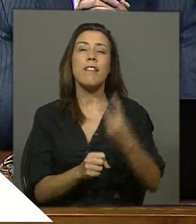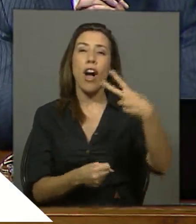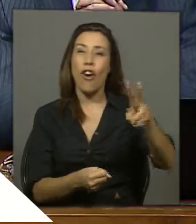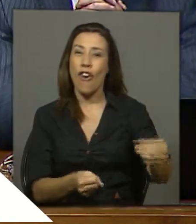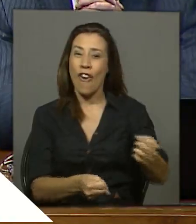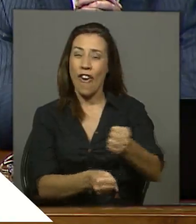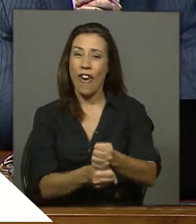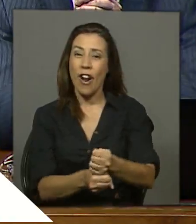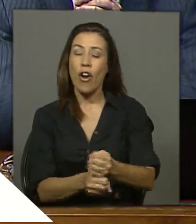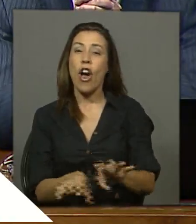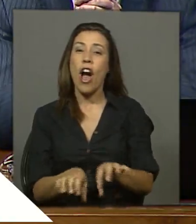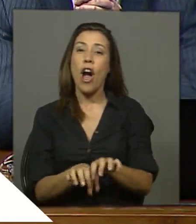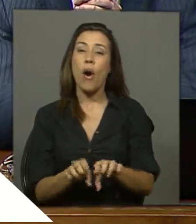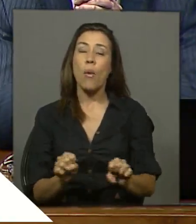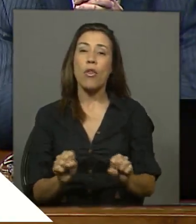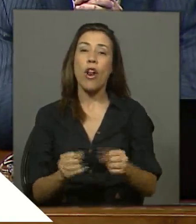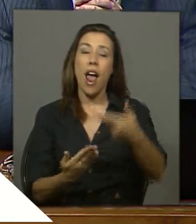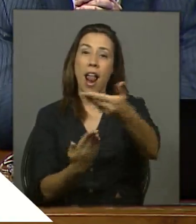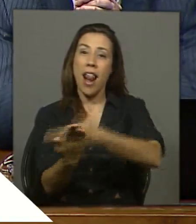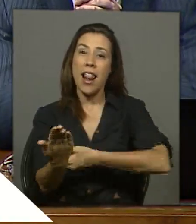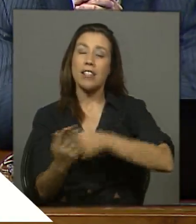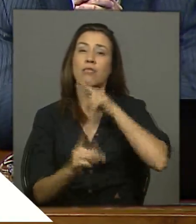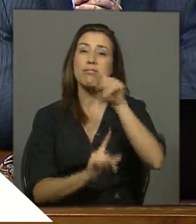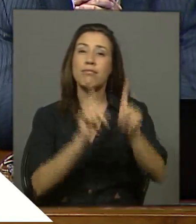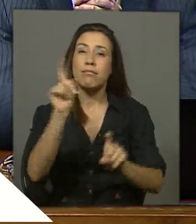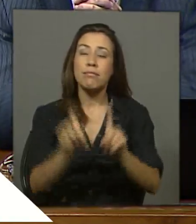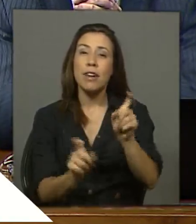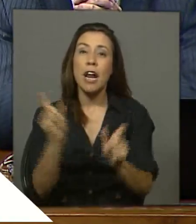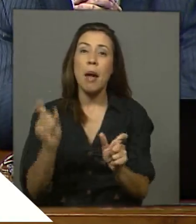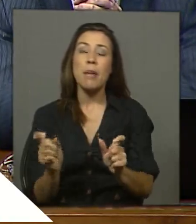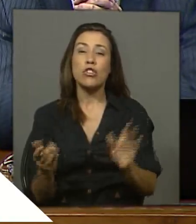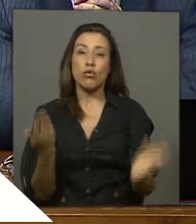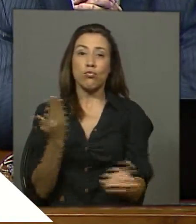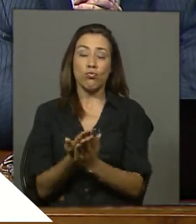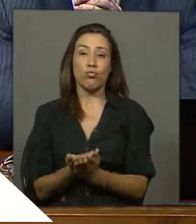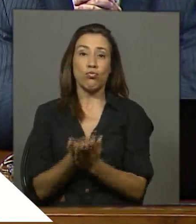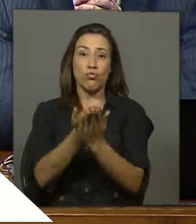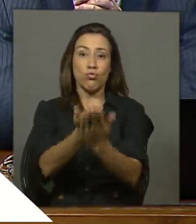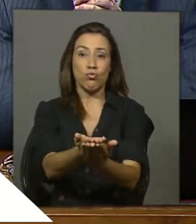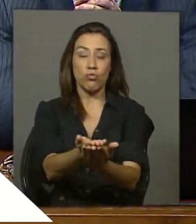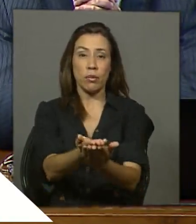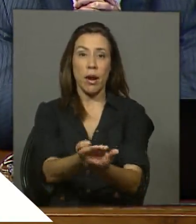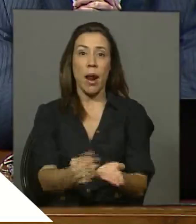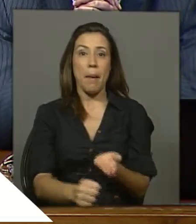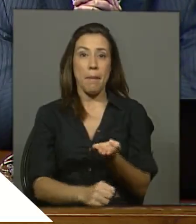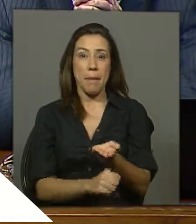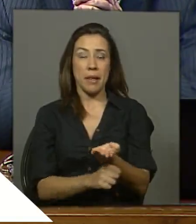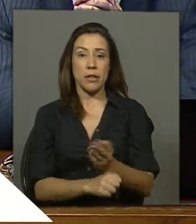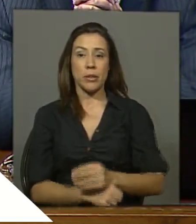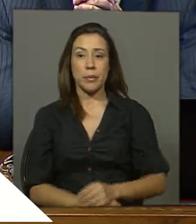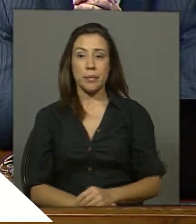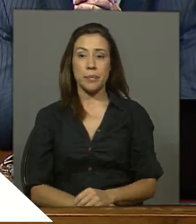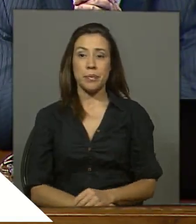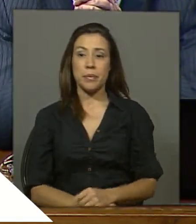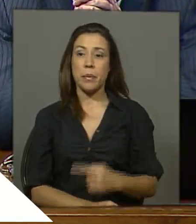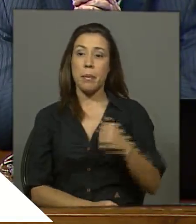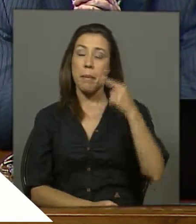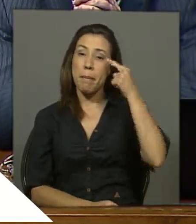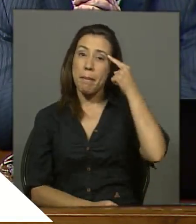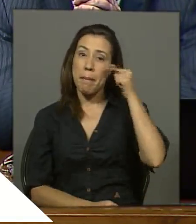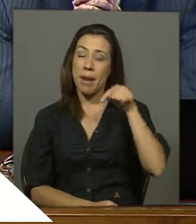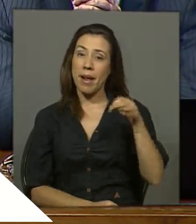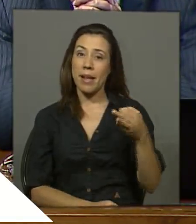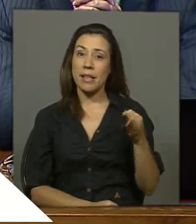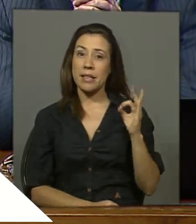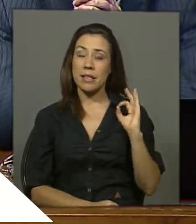cargo de acuerdo al cuestion temático que los peticionarios adjuntaron a su solicitud para los efectos de esta